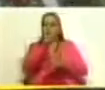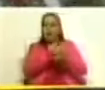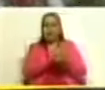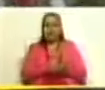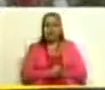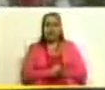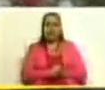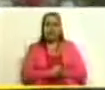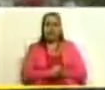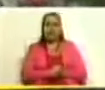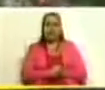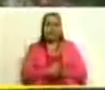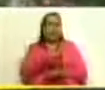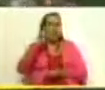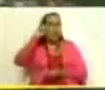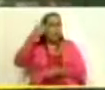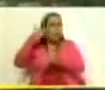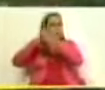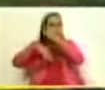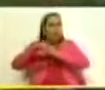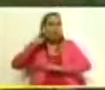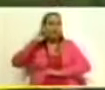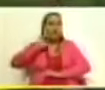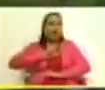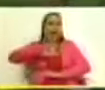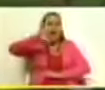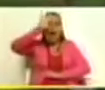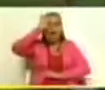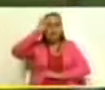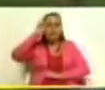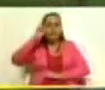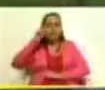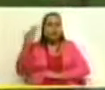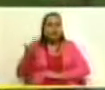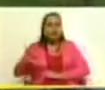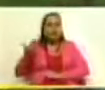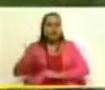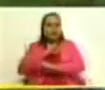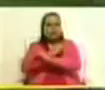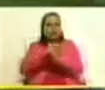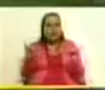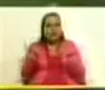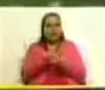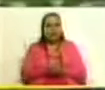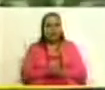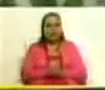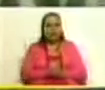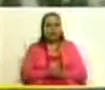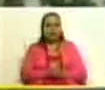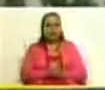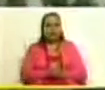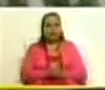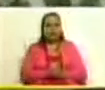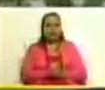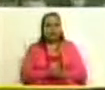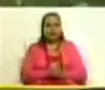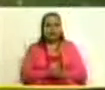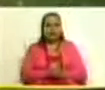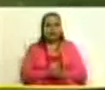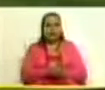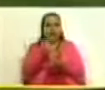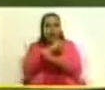Del libertador Simón Bolívar aprendimos el valor de la independencia, pieza central de nuestra